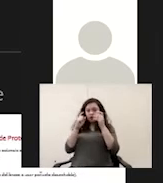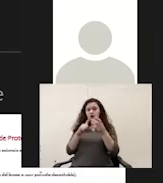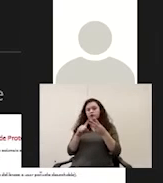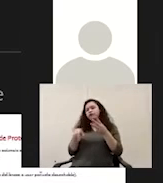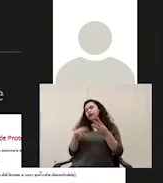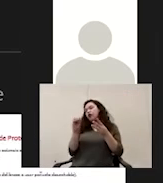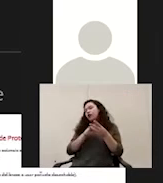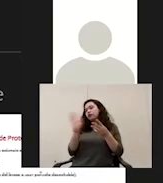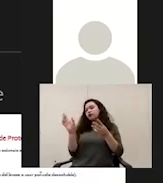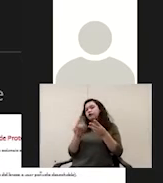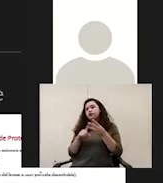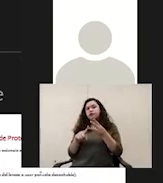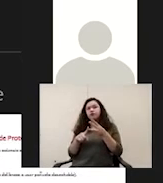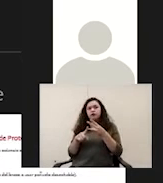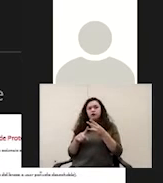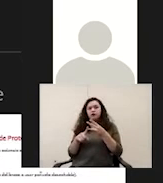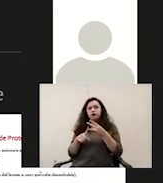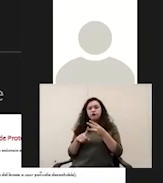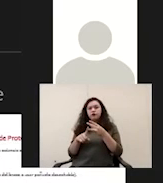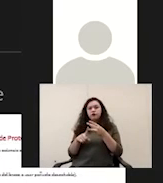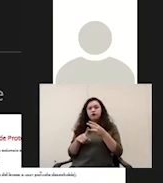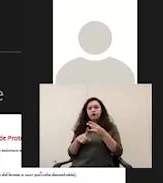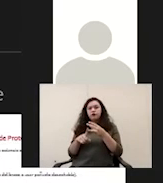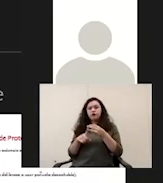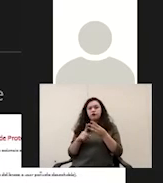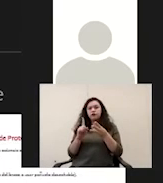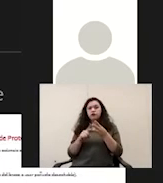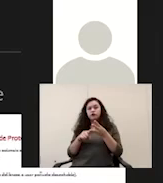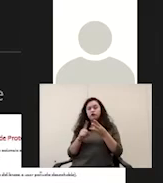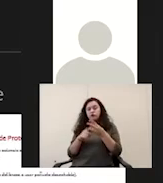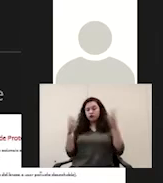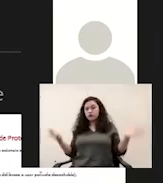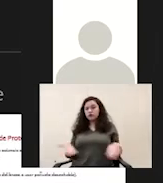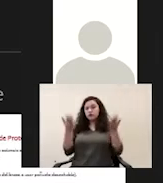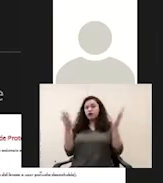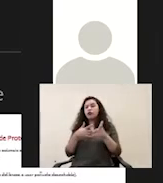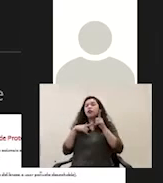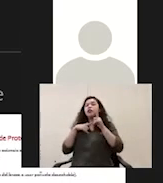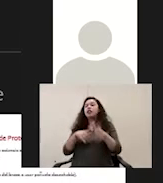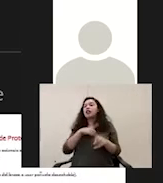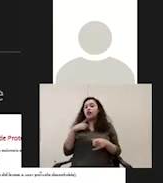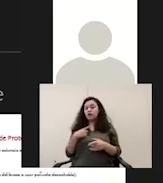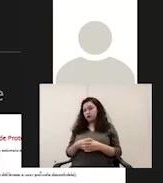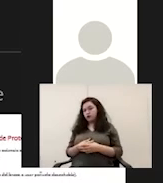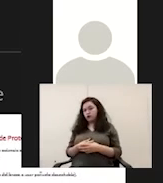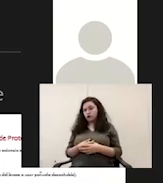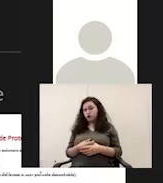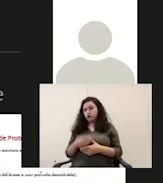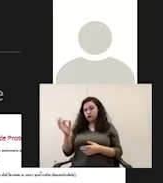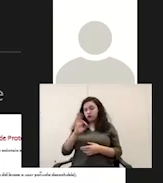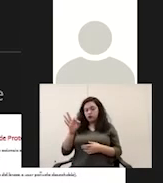obviamente seguir teniendo la parte de promoverlo continuamente. A lo mejor estar